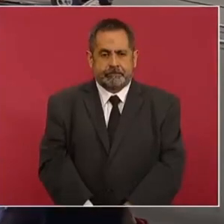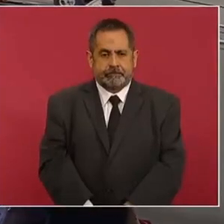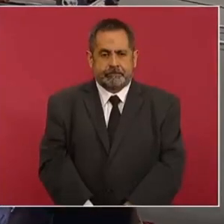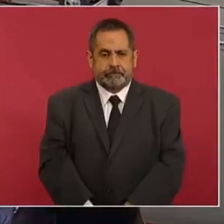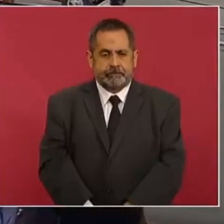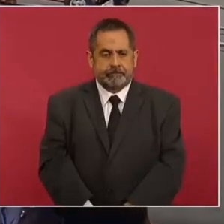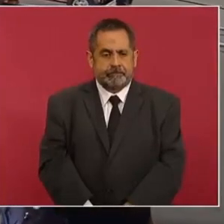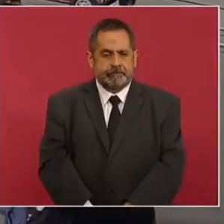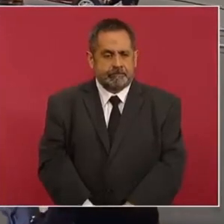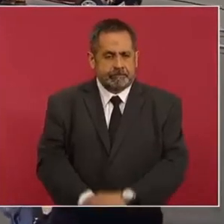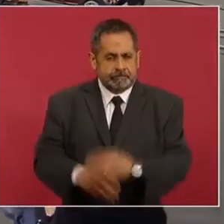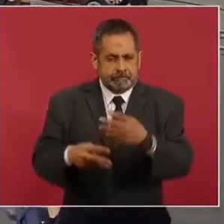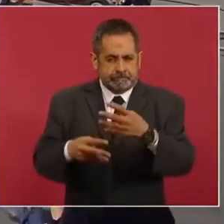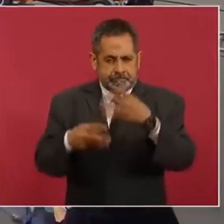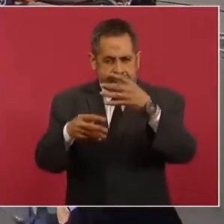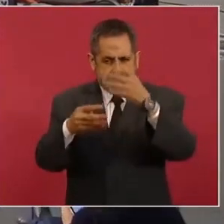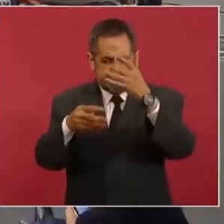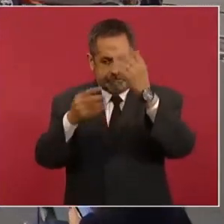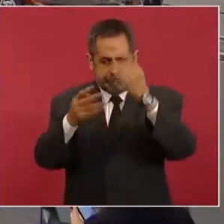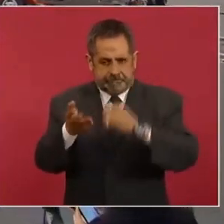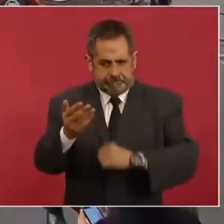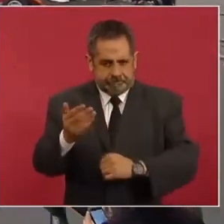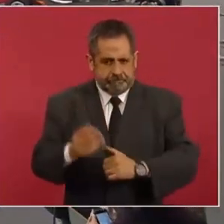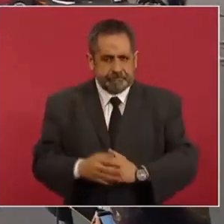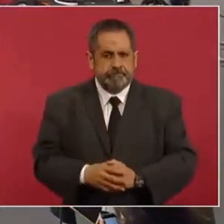A ver, bájale.